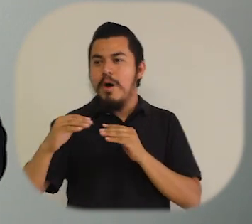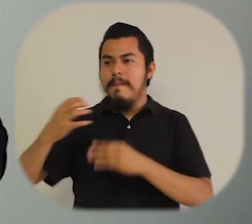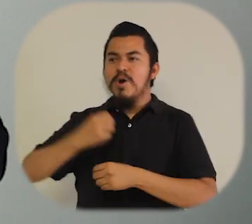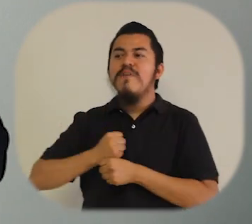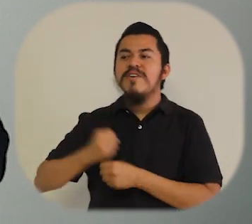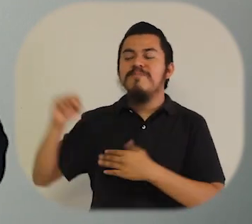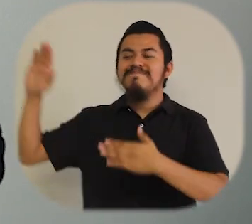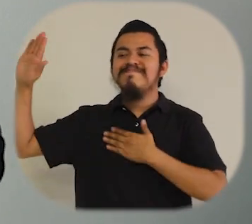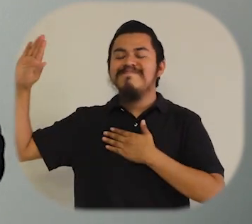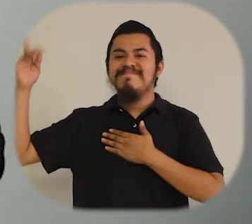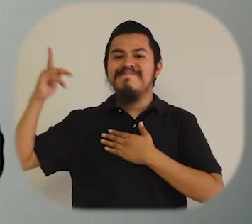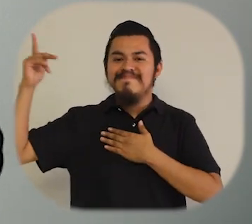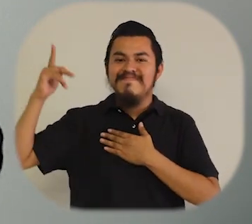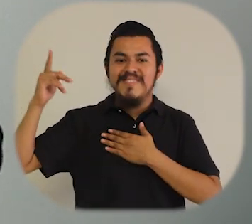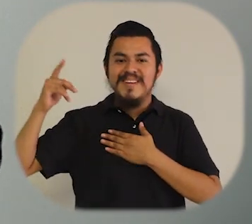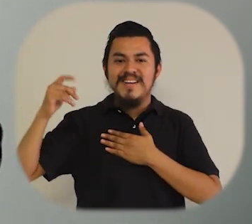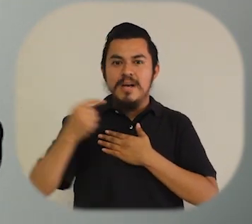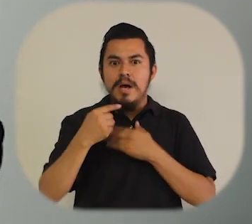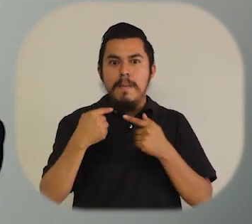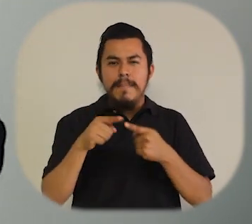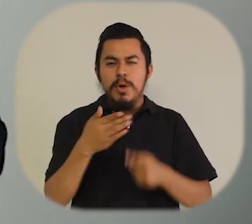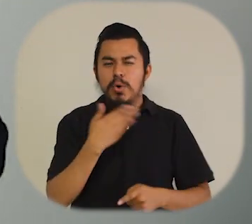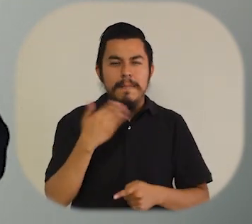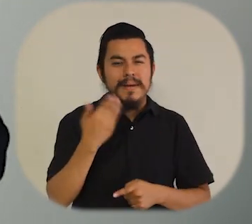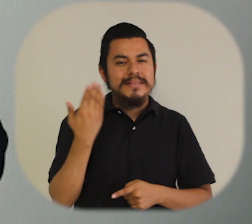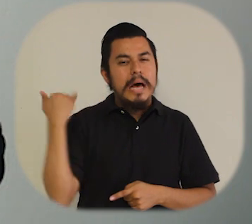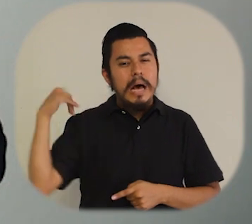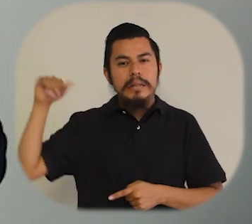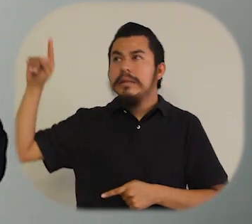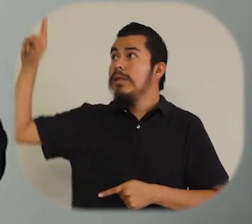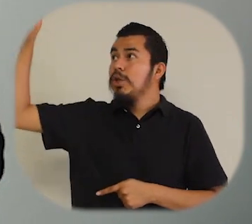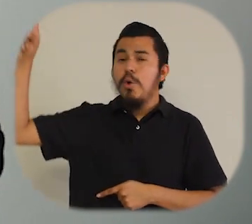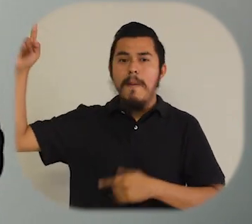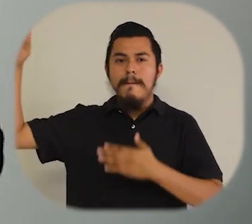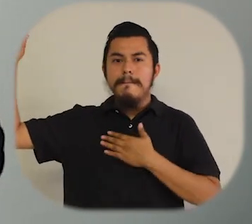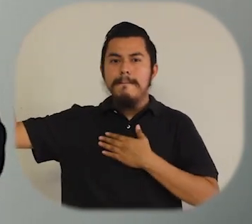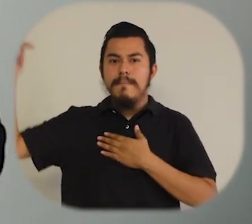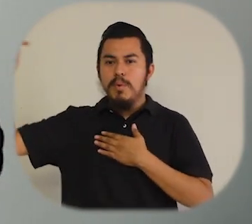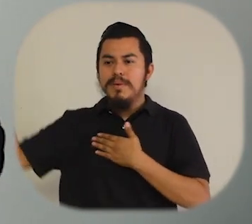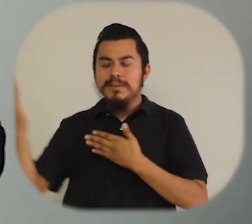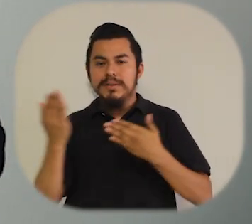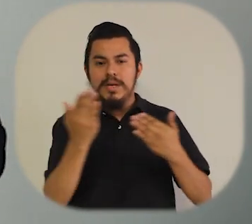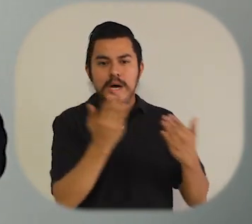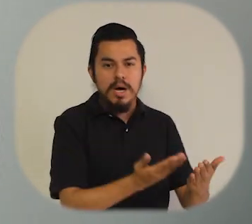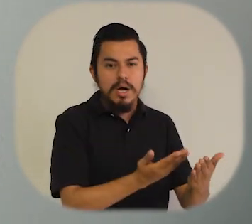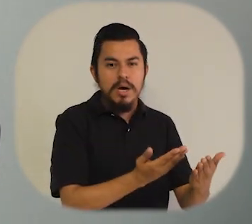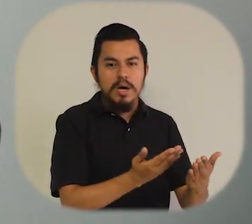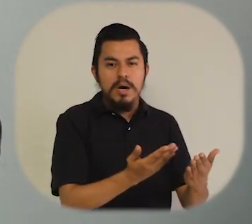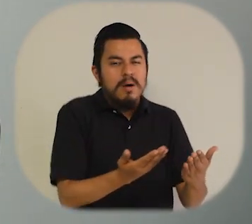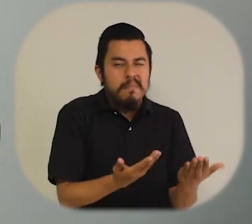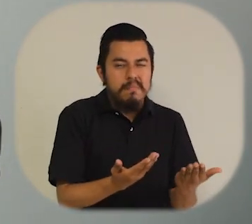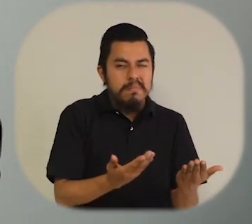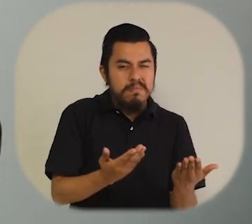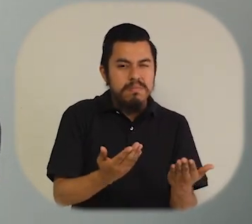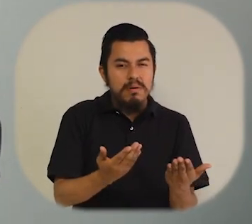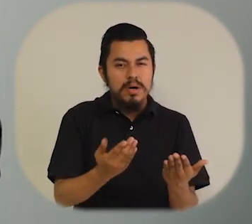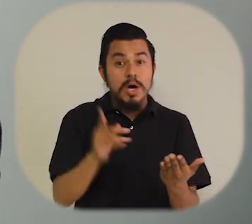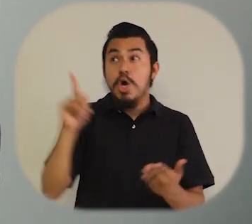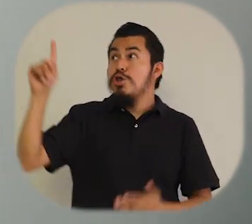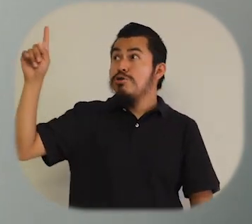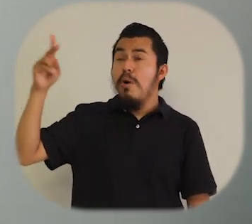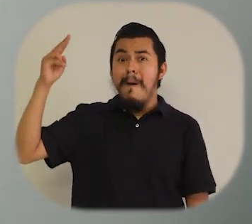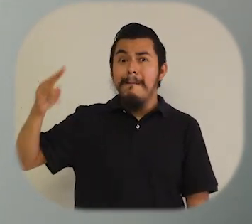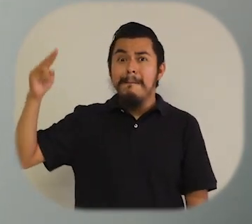La promesa que Dios da al hombre no es para limitarlo, no es para que no se pueda mover, pero el hecho de que Dios esté dando una promesa al ser humano es una